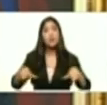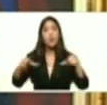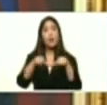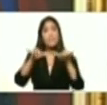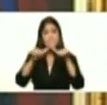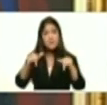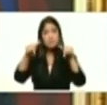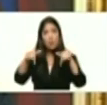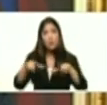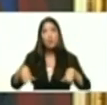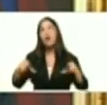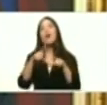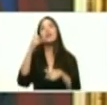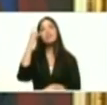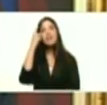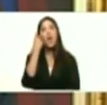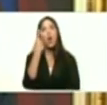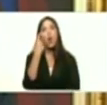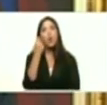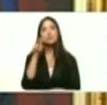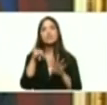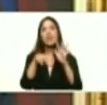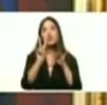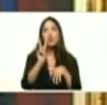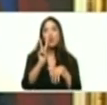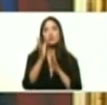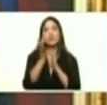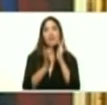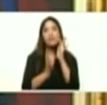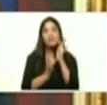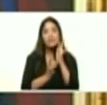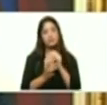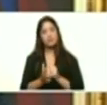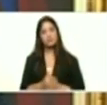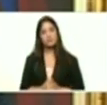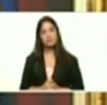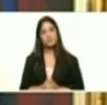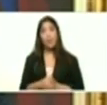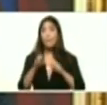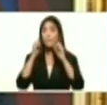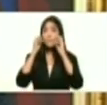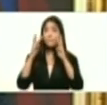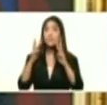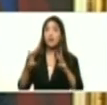Yacucho, aquel 11 y 12 de abril, del año 2002, no fue un milagro,